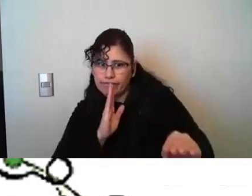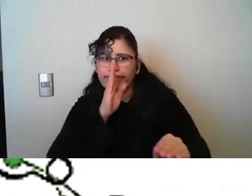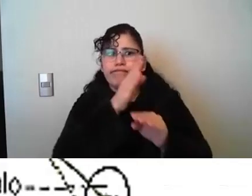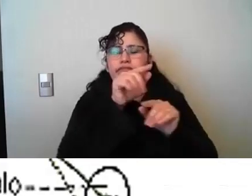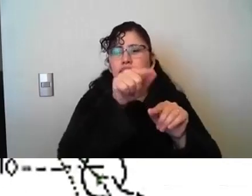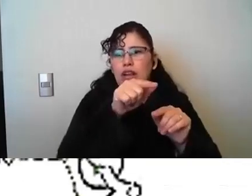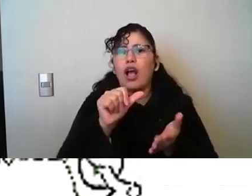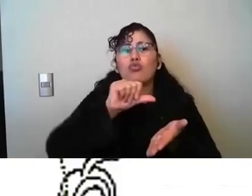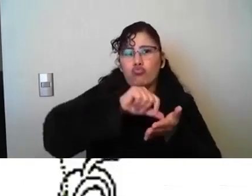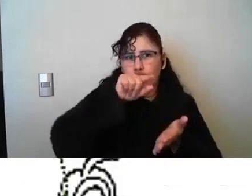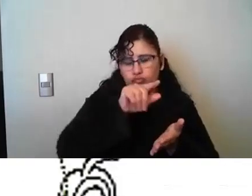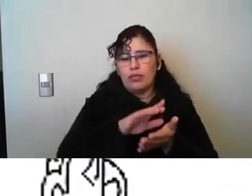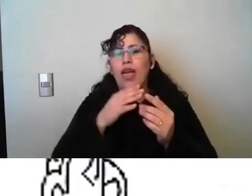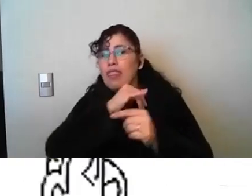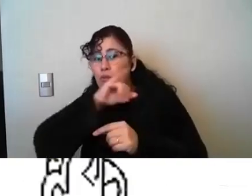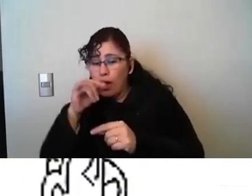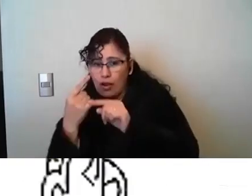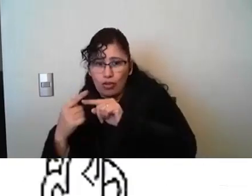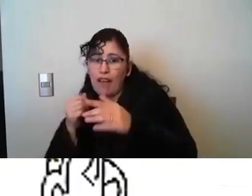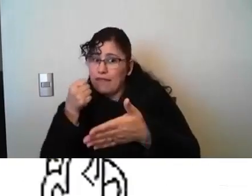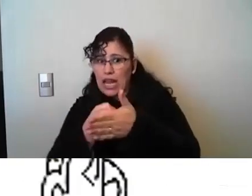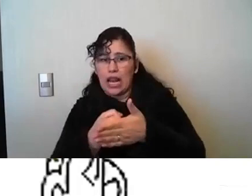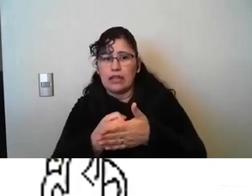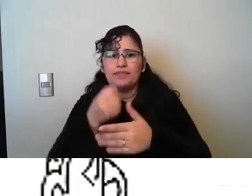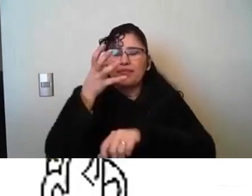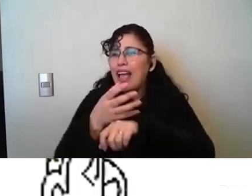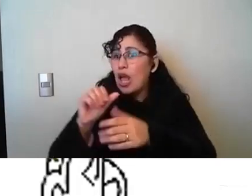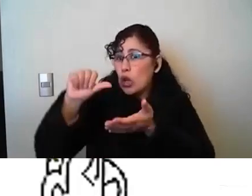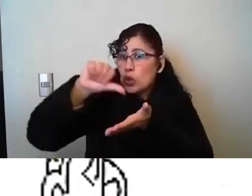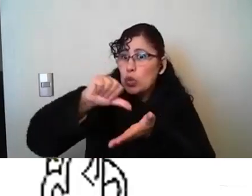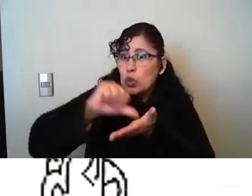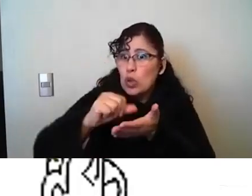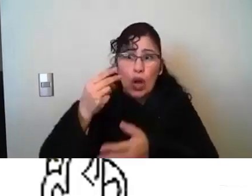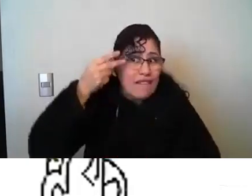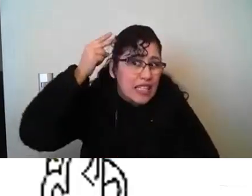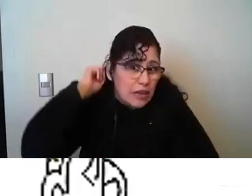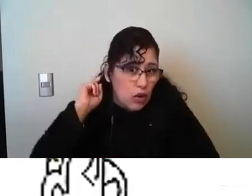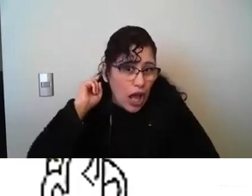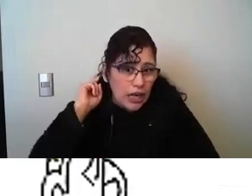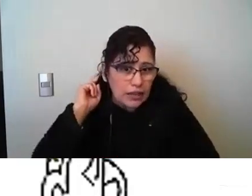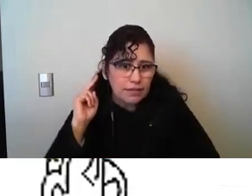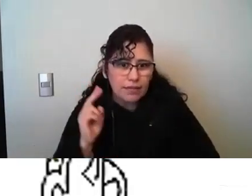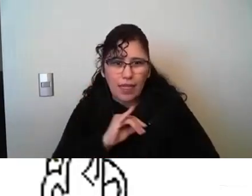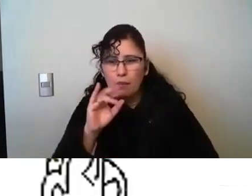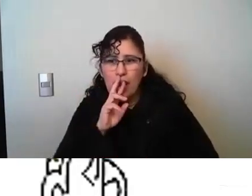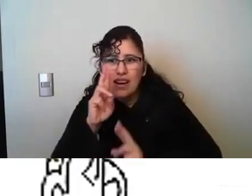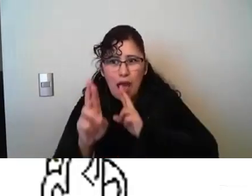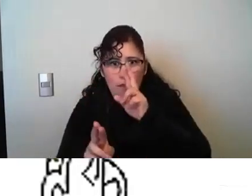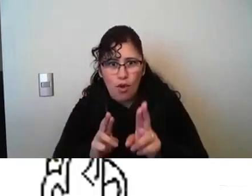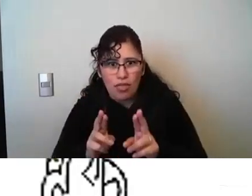Y finalmente, estos núcleos vestibulares emiten respuestas que